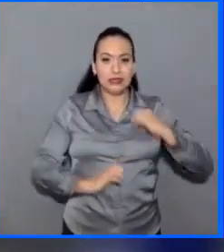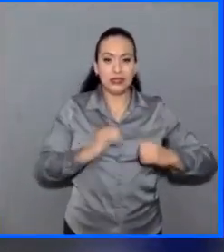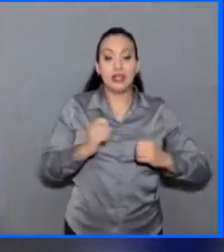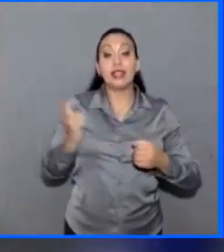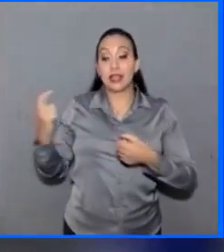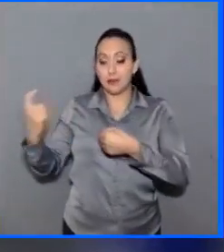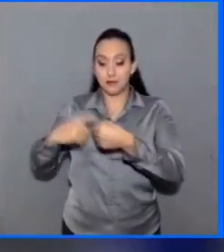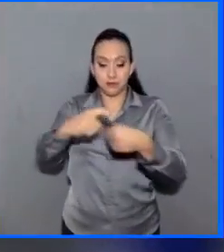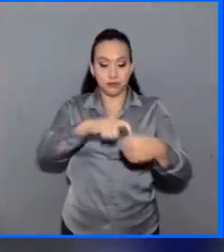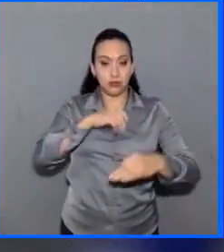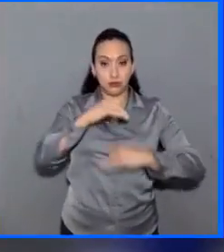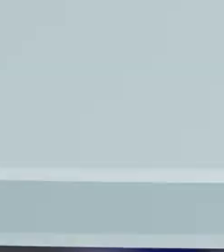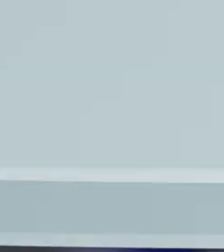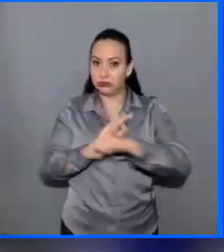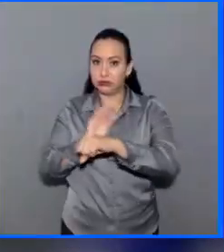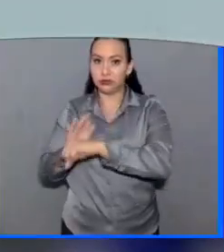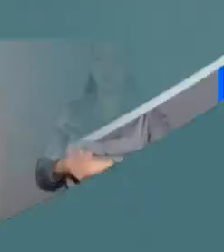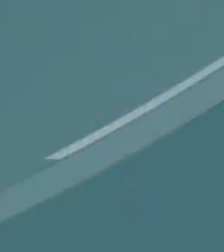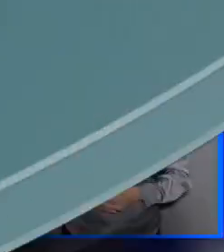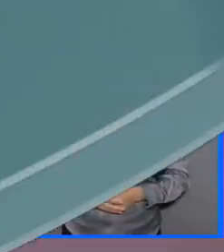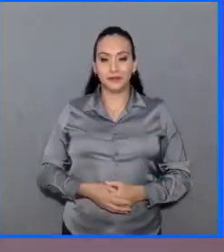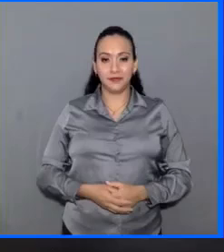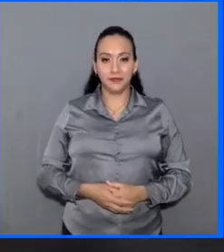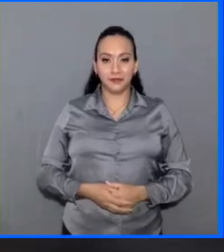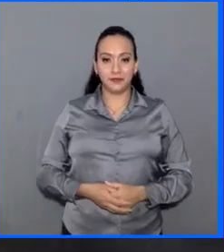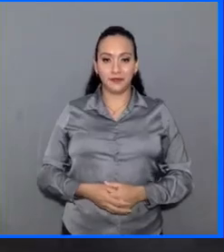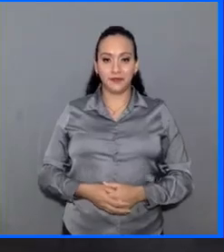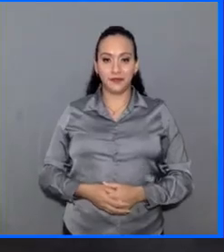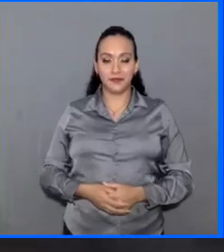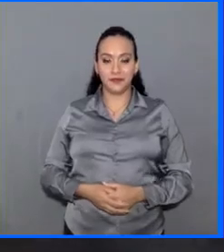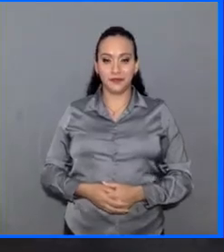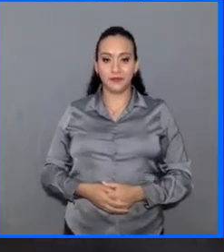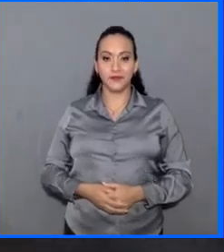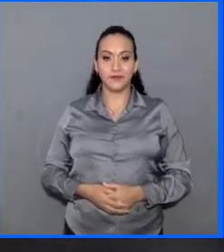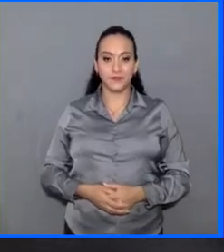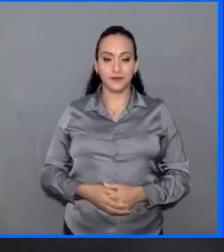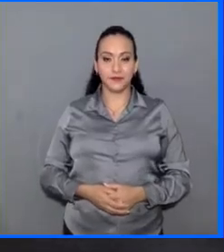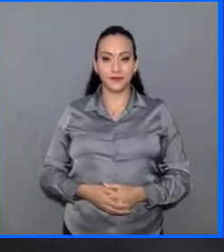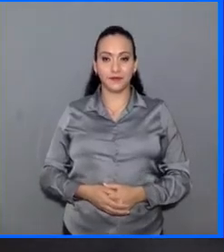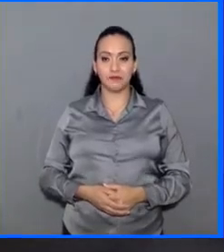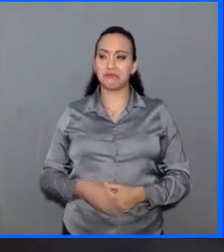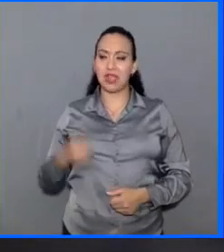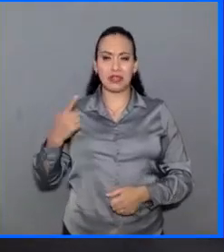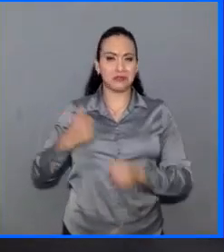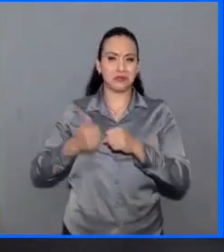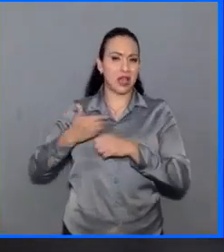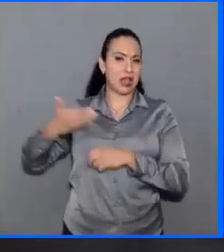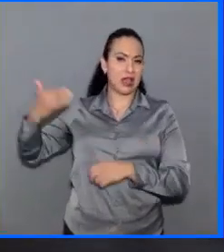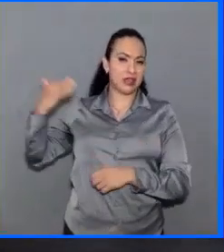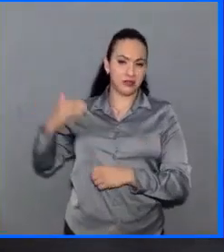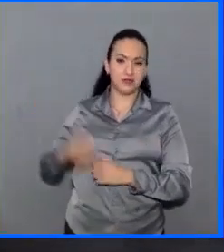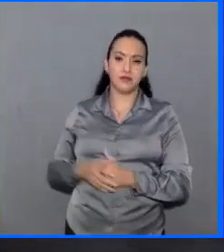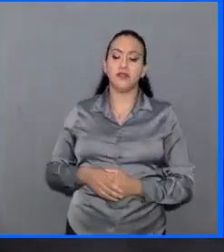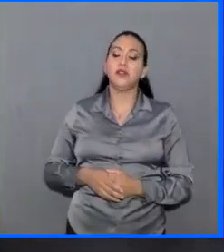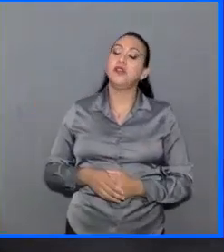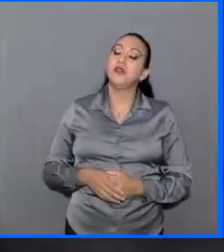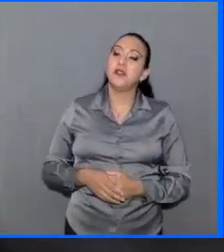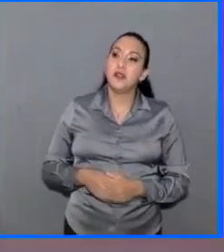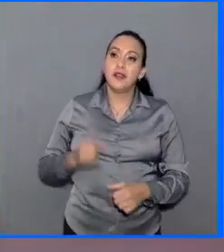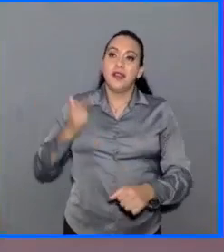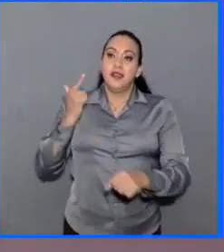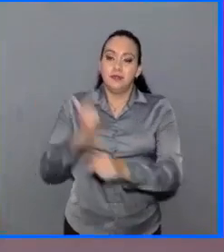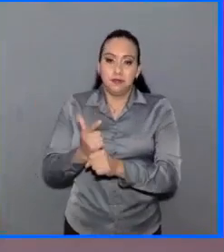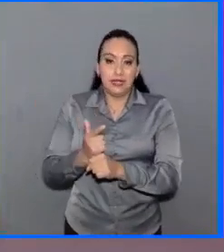Judicial Iberoamericana. En los últimos años Hemos sido testigos de cómo este principio